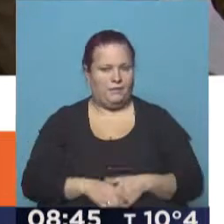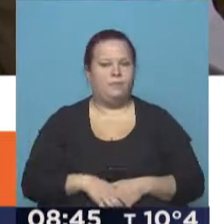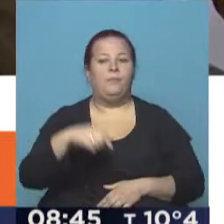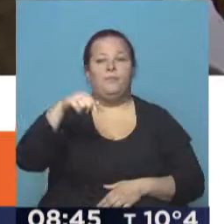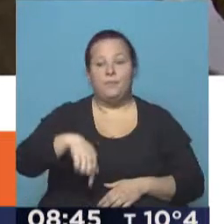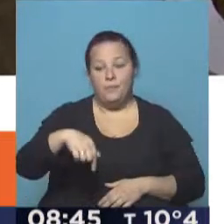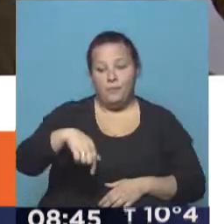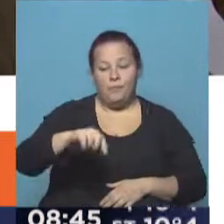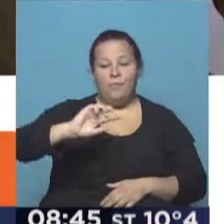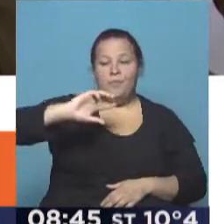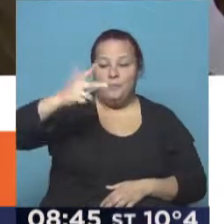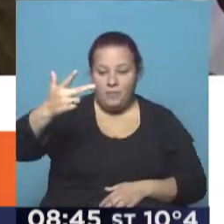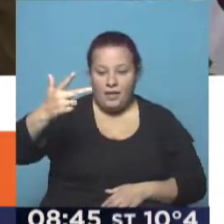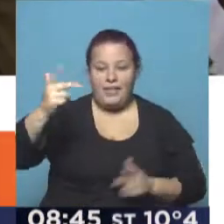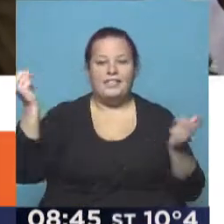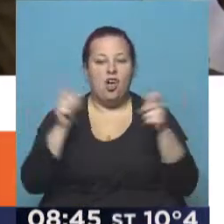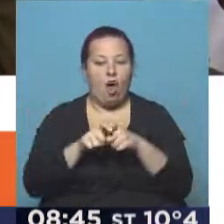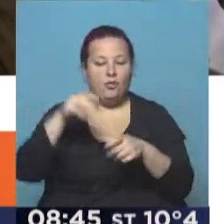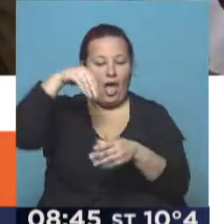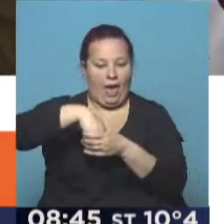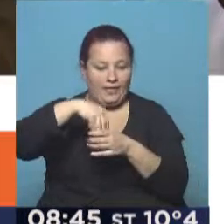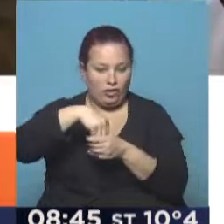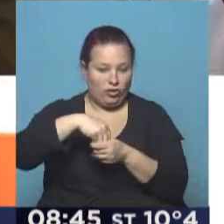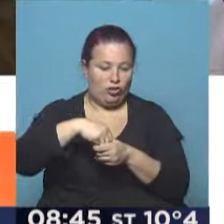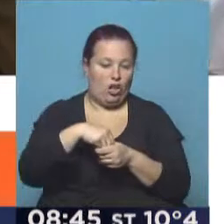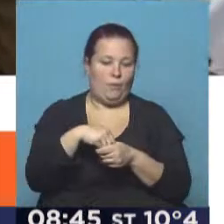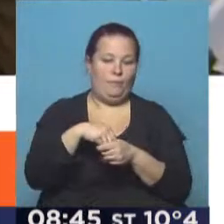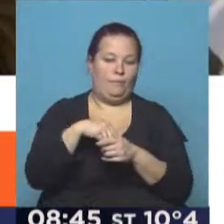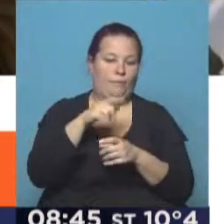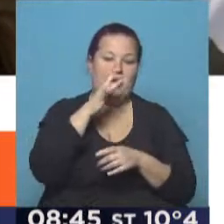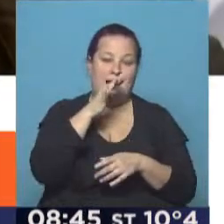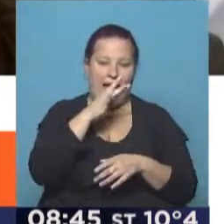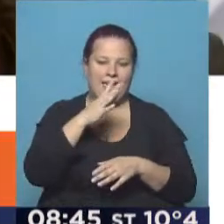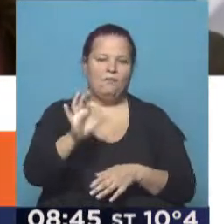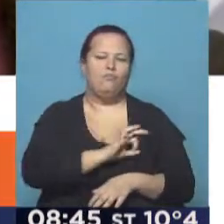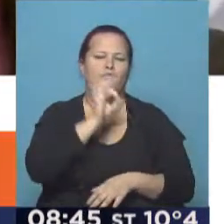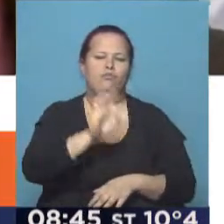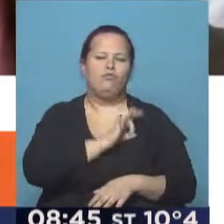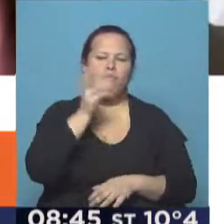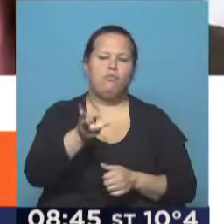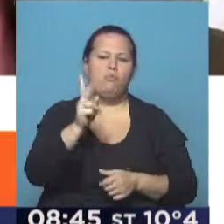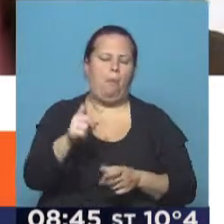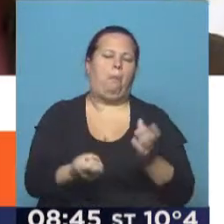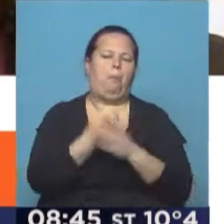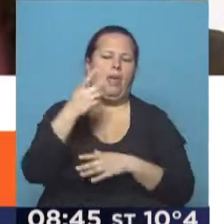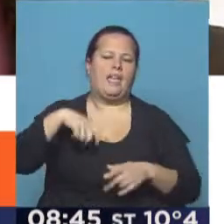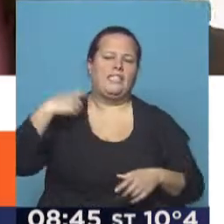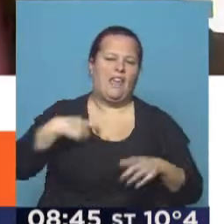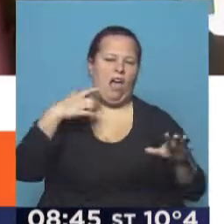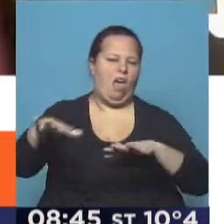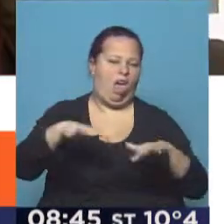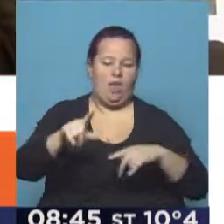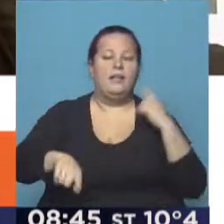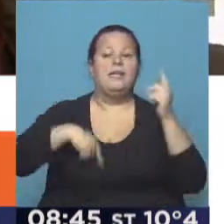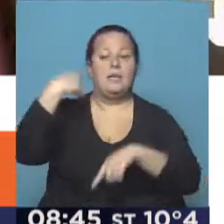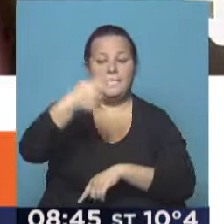la tercer condición interna que está en clarín después de muchos años de prohibición de actividad gremial la